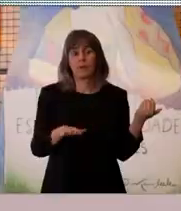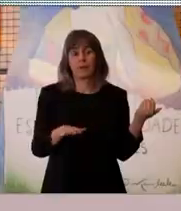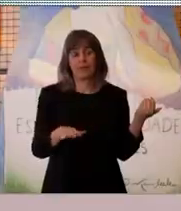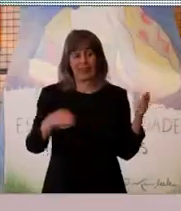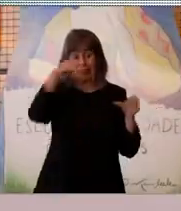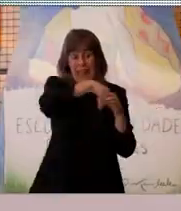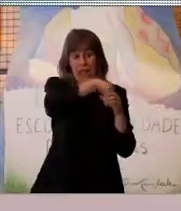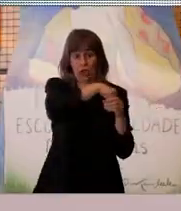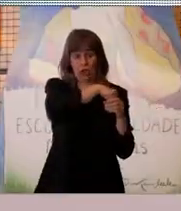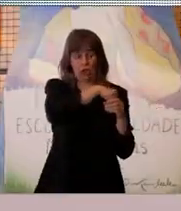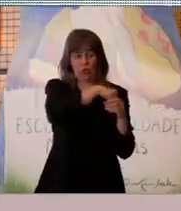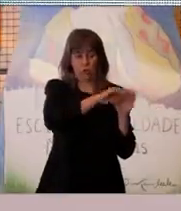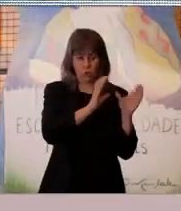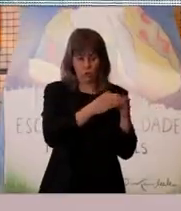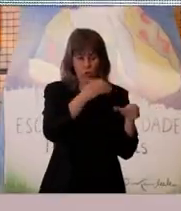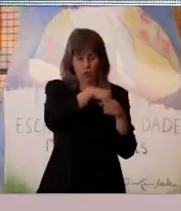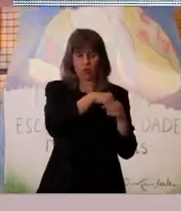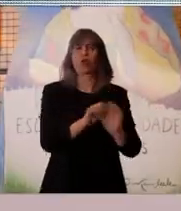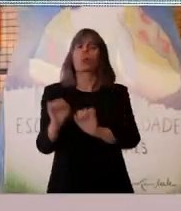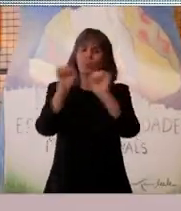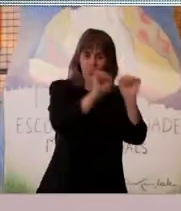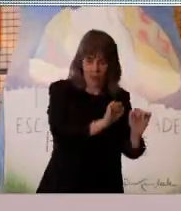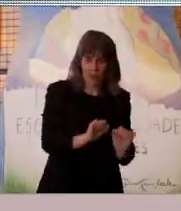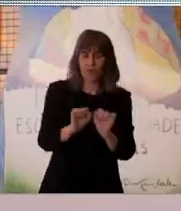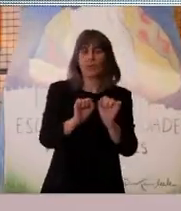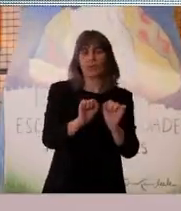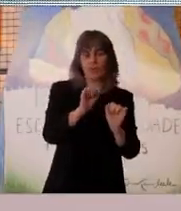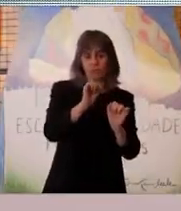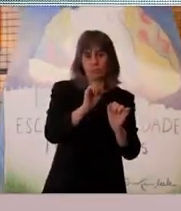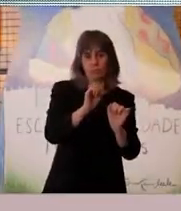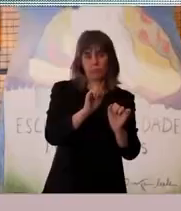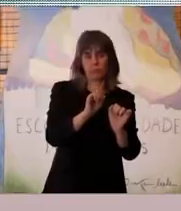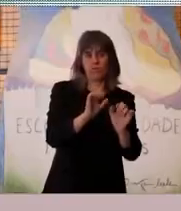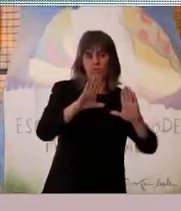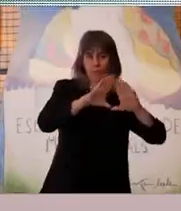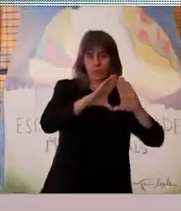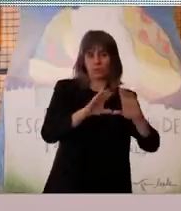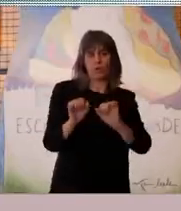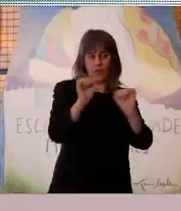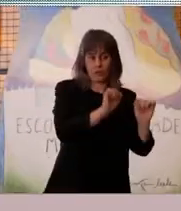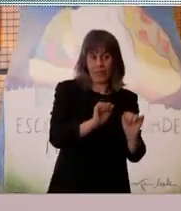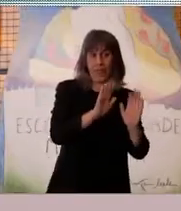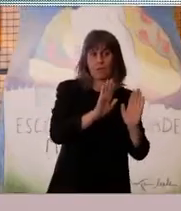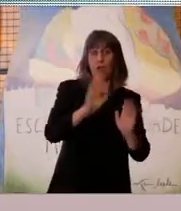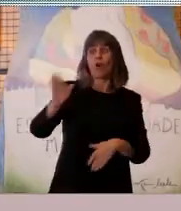el posicionamiento feminista y combaten dentro pero que fuera tienen que hacer Bueno